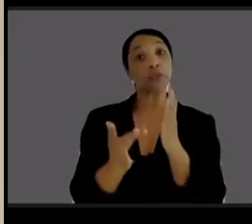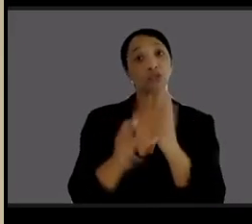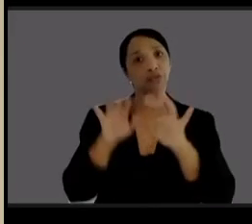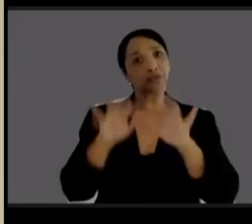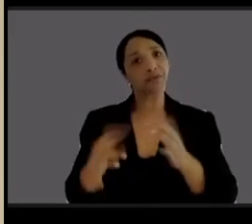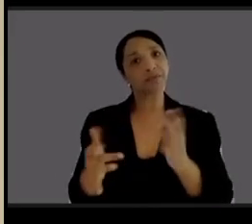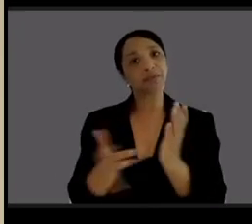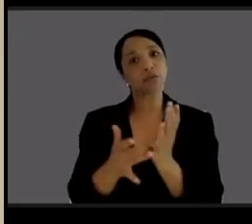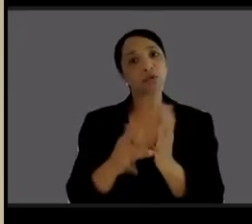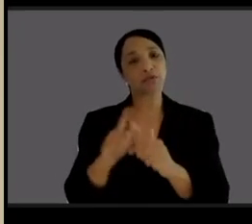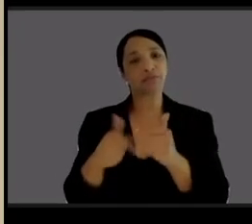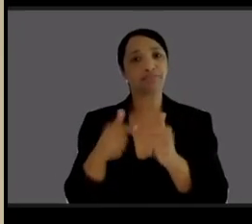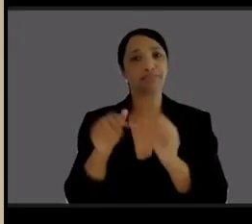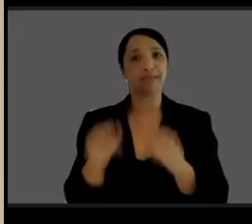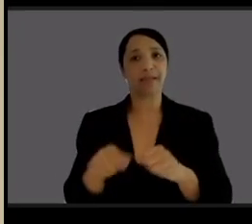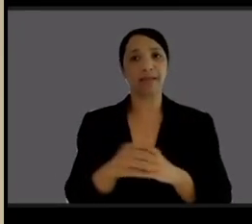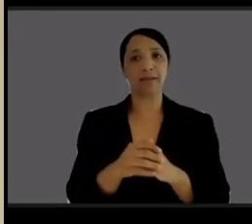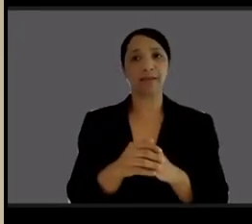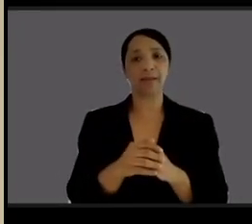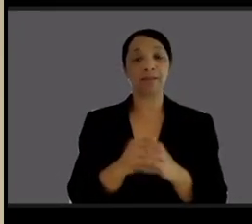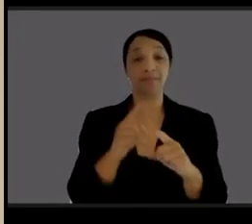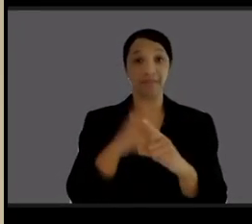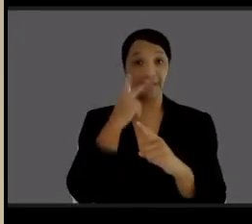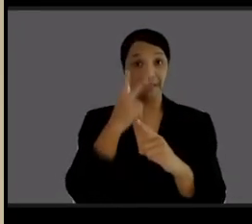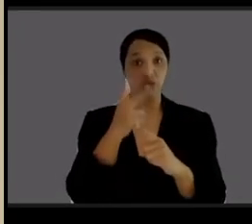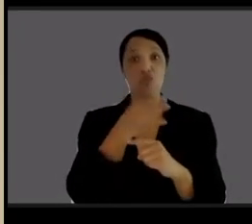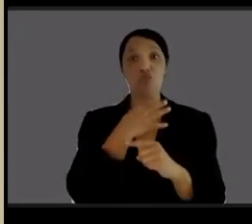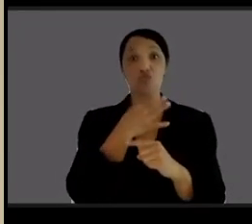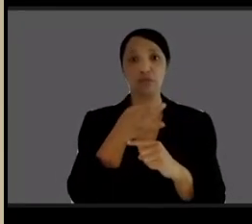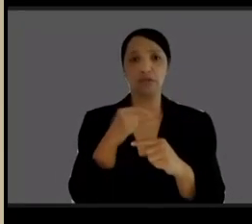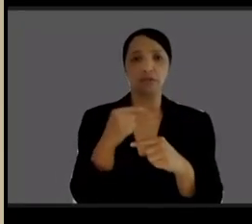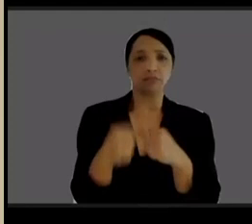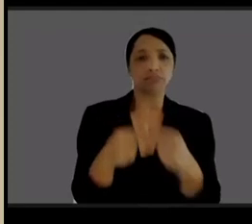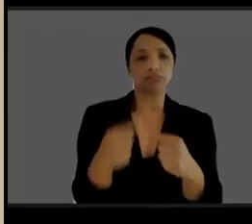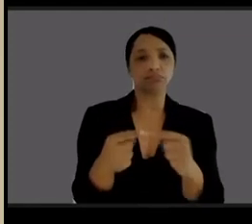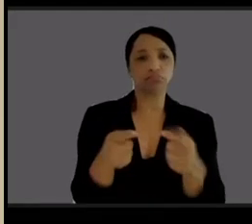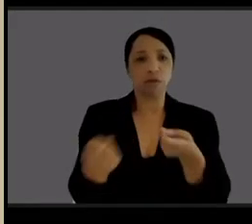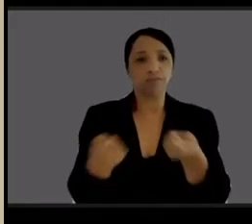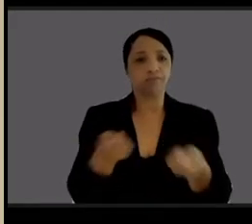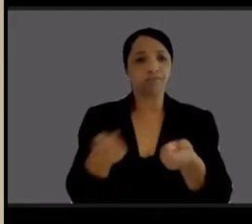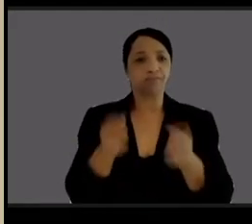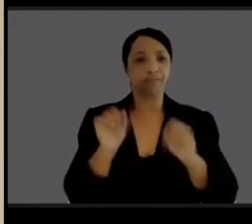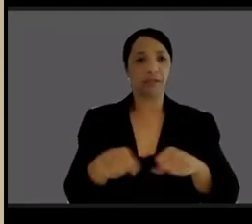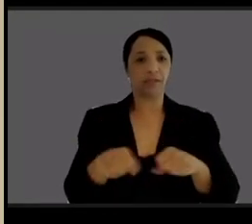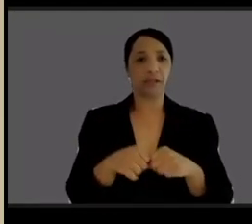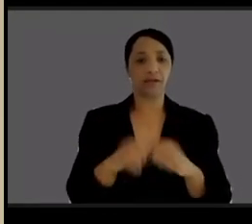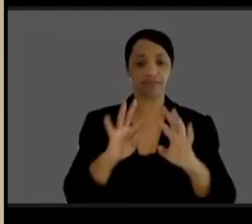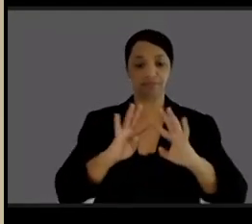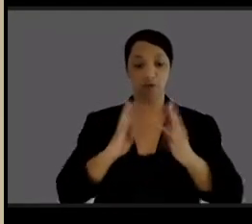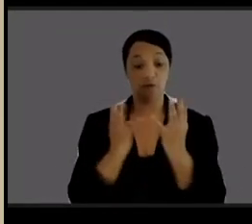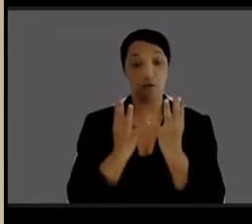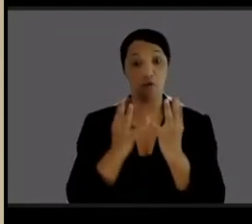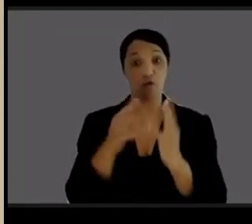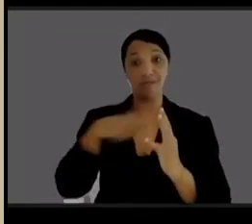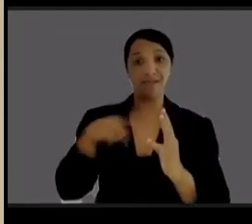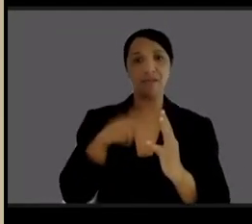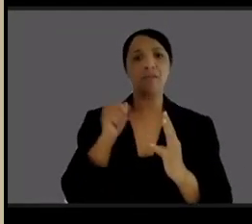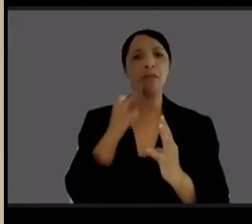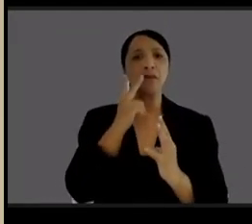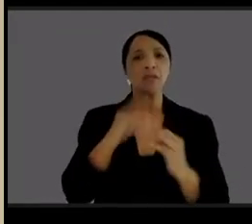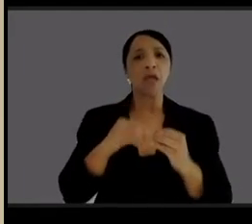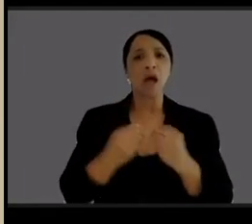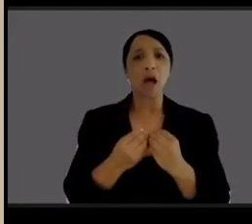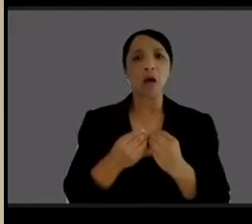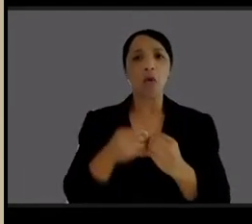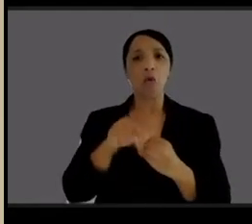abarcan las tecnologías digitales que nos permitirán lograr esto y que nos permitirán mitigar los riesgos. Los gobiernos deberán